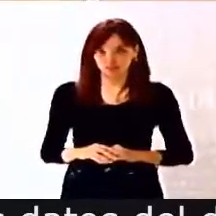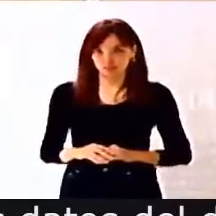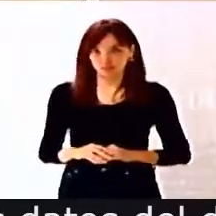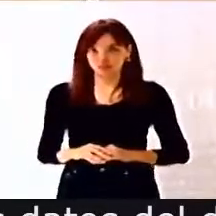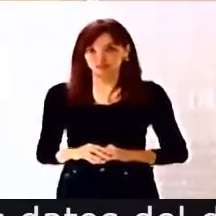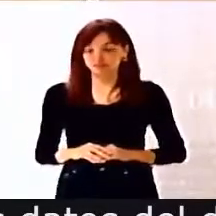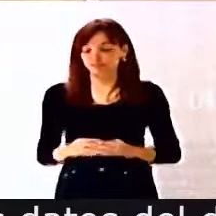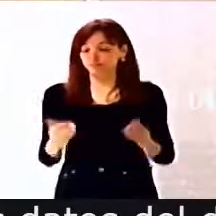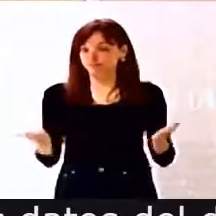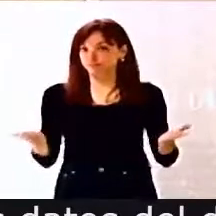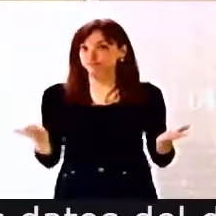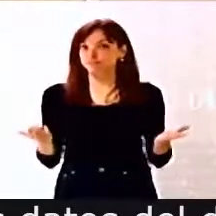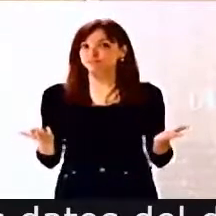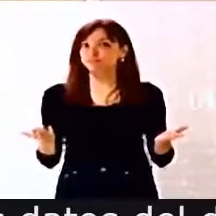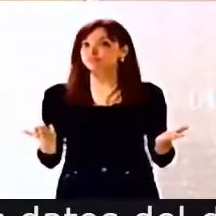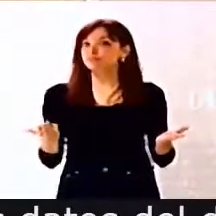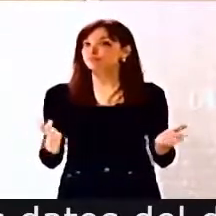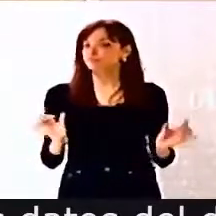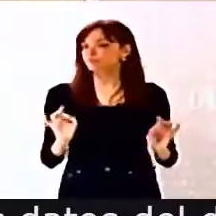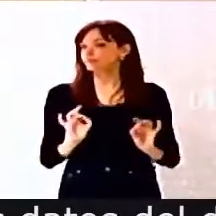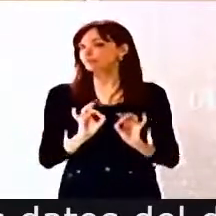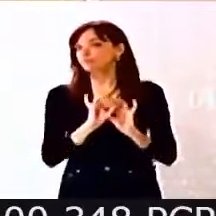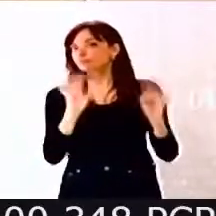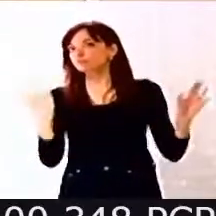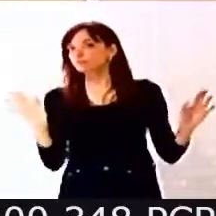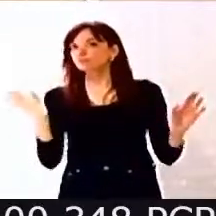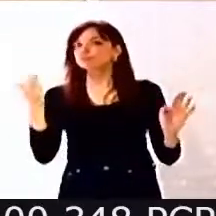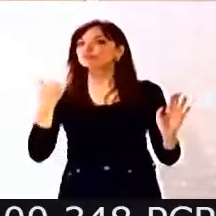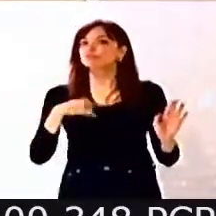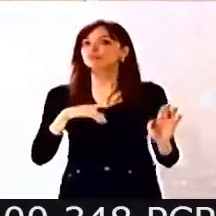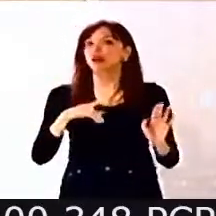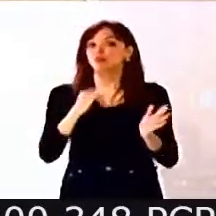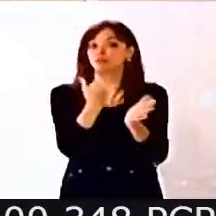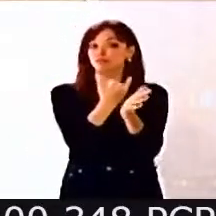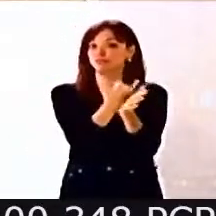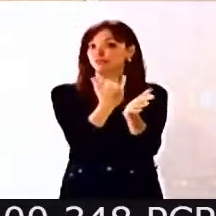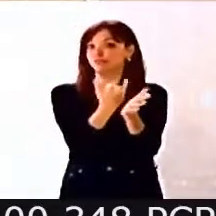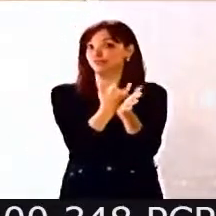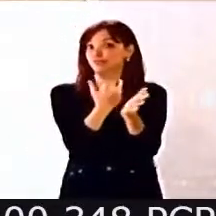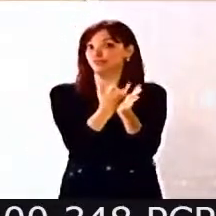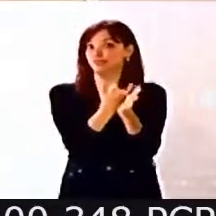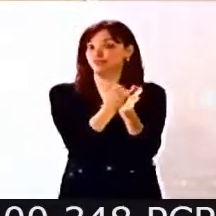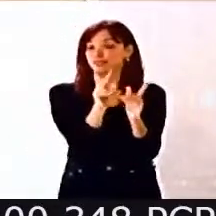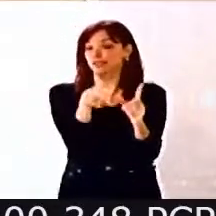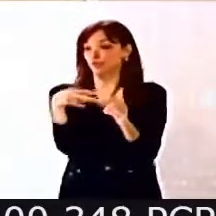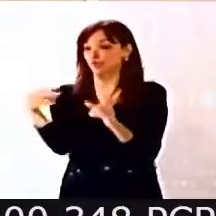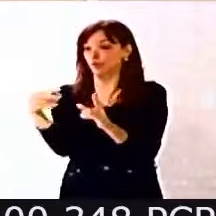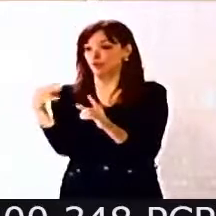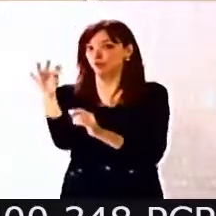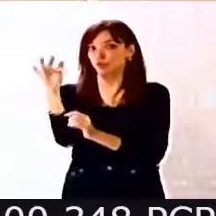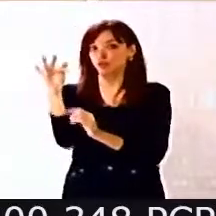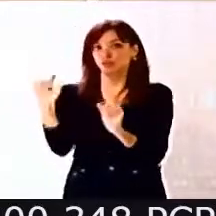y estamos bajando claramente la positividad en las PCR realizadas.